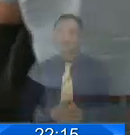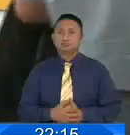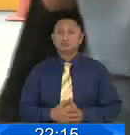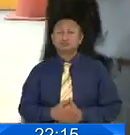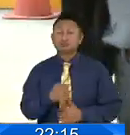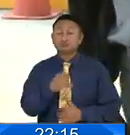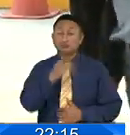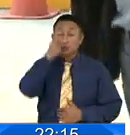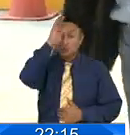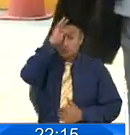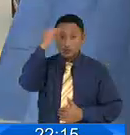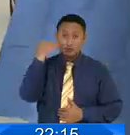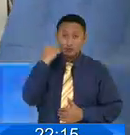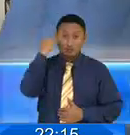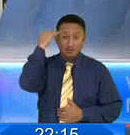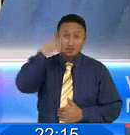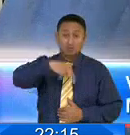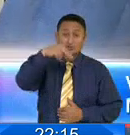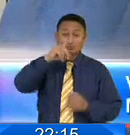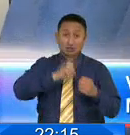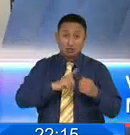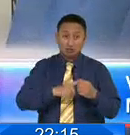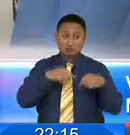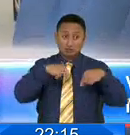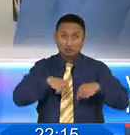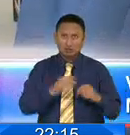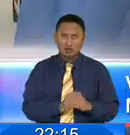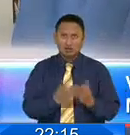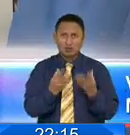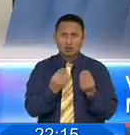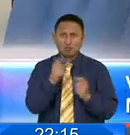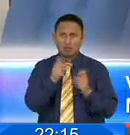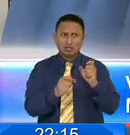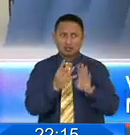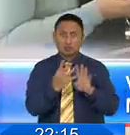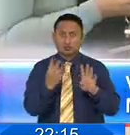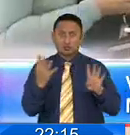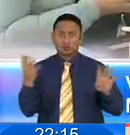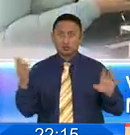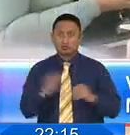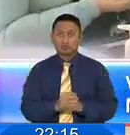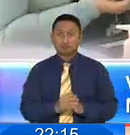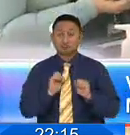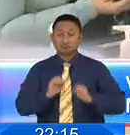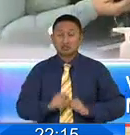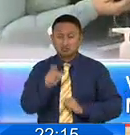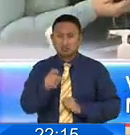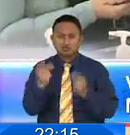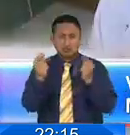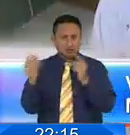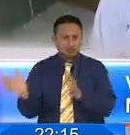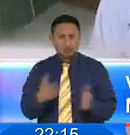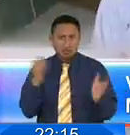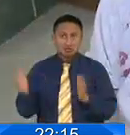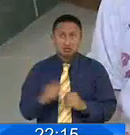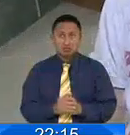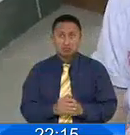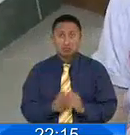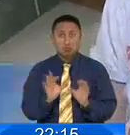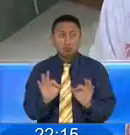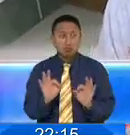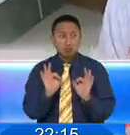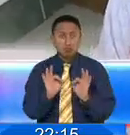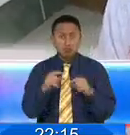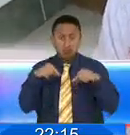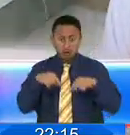del Adulto Mayor al norte de la capital registró gran cantidad de personas. Pese a ello, la atención fue ágil. Excelente aquí, y